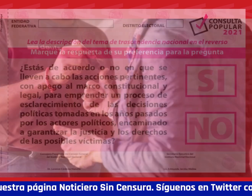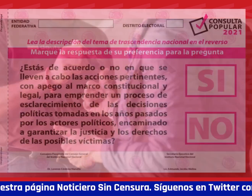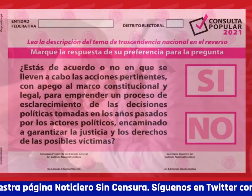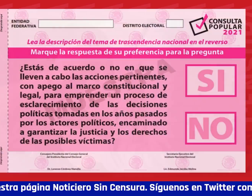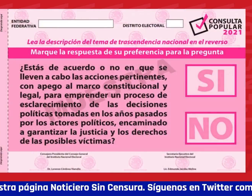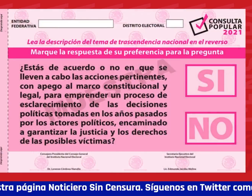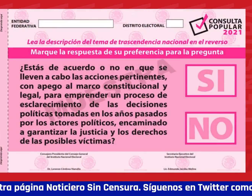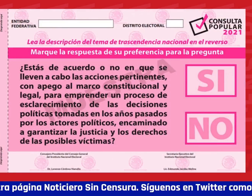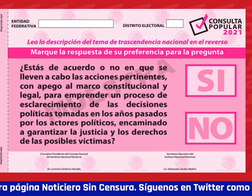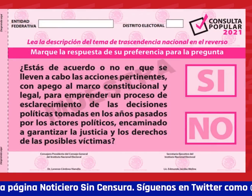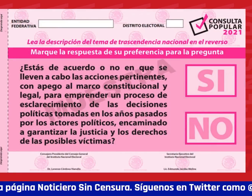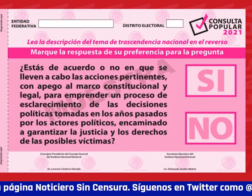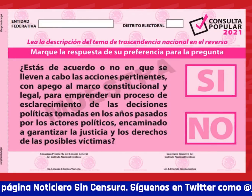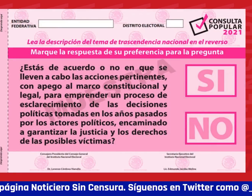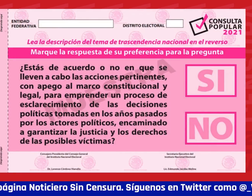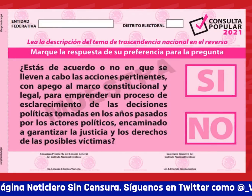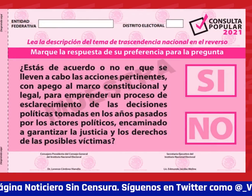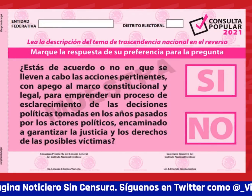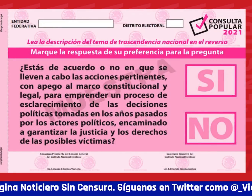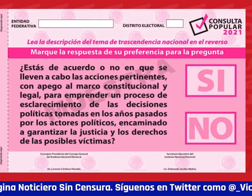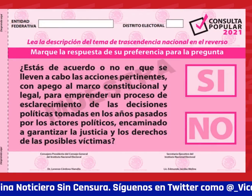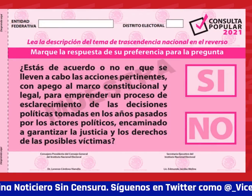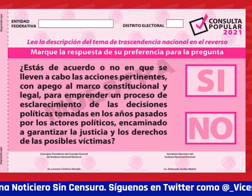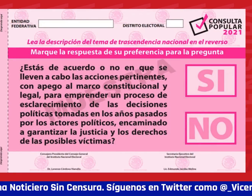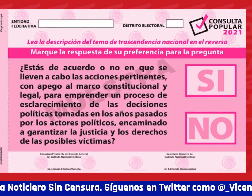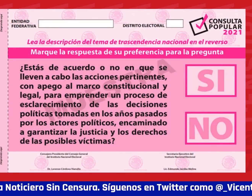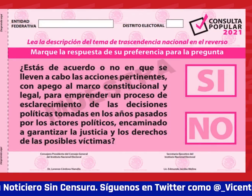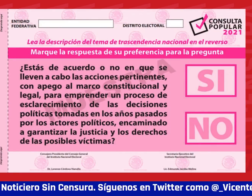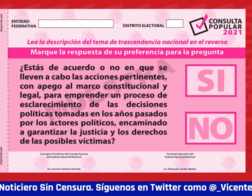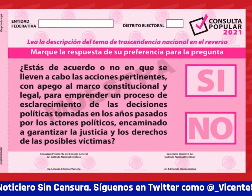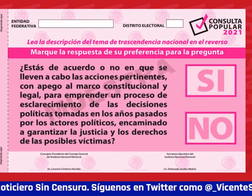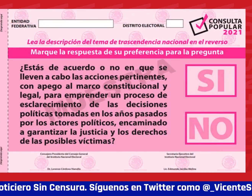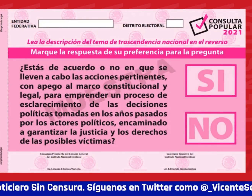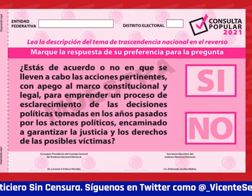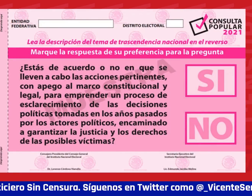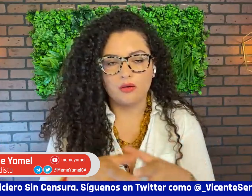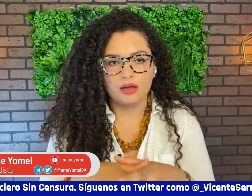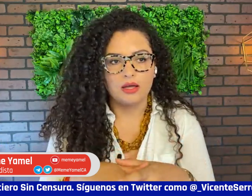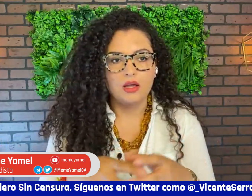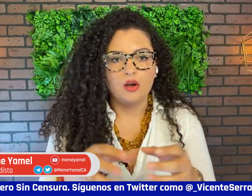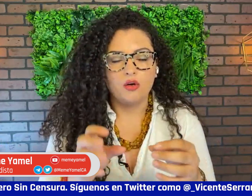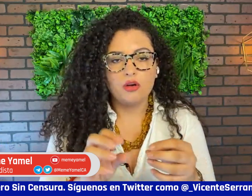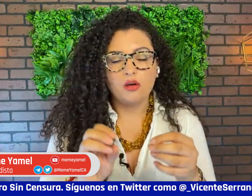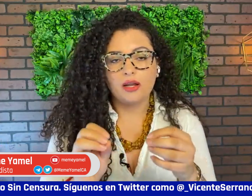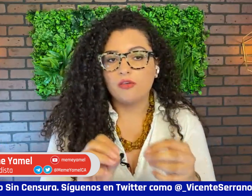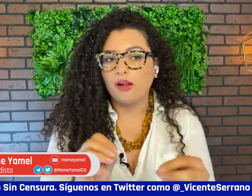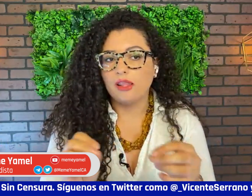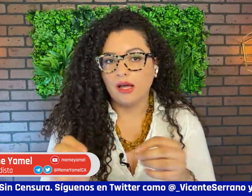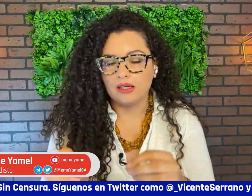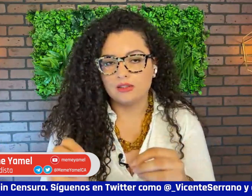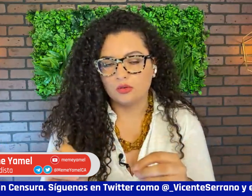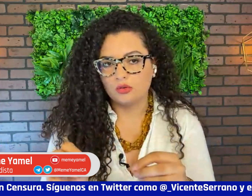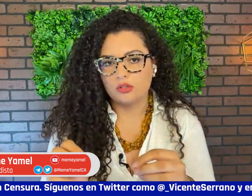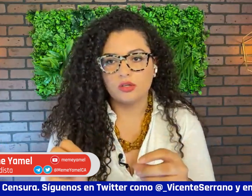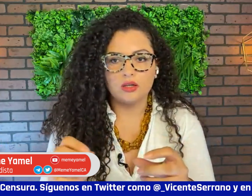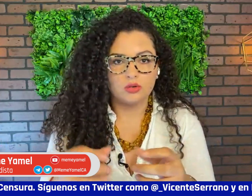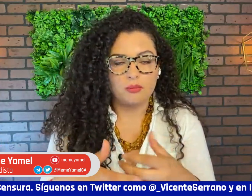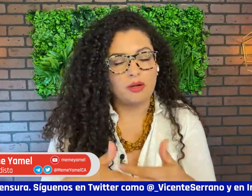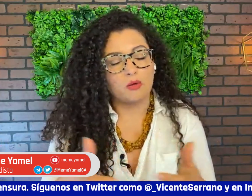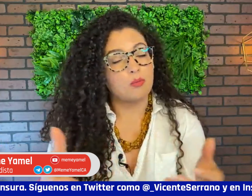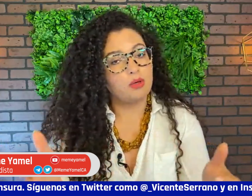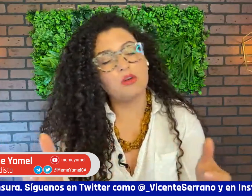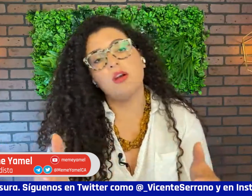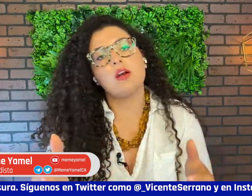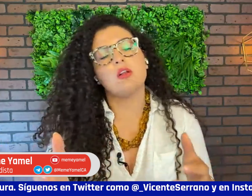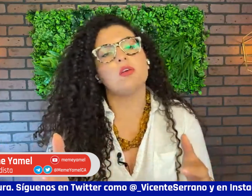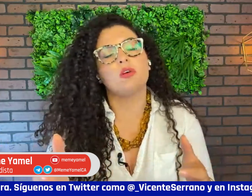es únicamente el ejercicio democrático y en primera ese es su papel. Hay que dejarlo claro acá. Lo único que le falta al Instituto Nacional Electoral